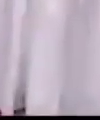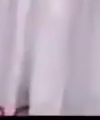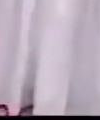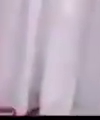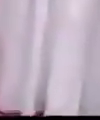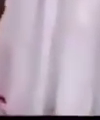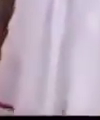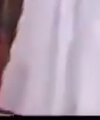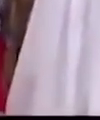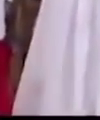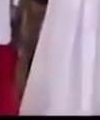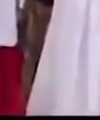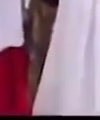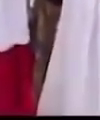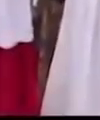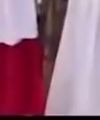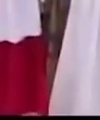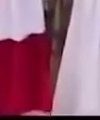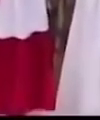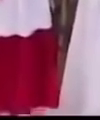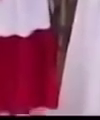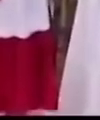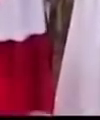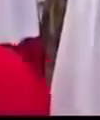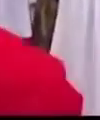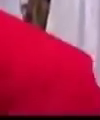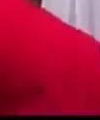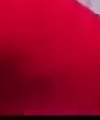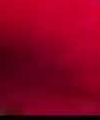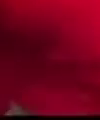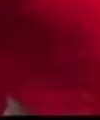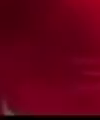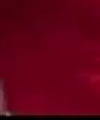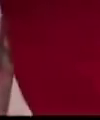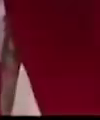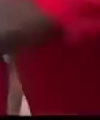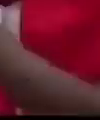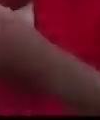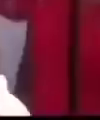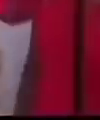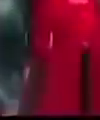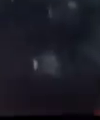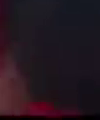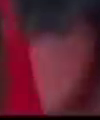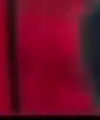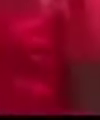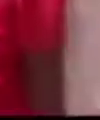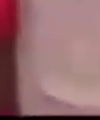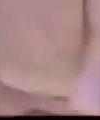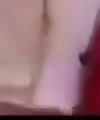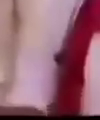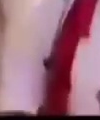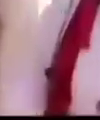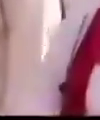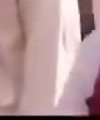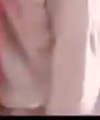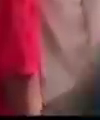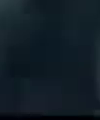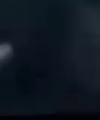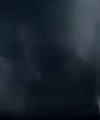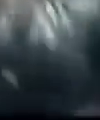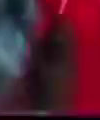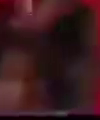das cuenta, hay una mirada sostenida, una mirada con el otro o con la otra, una mirada